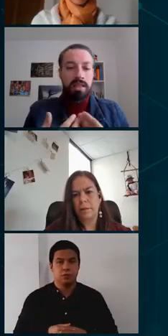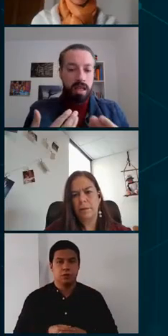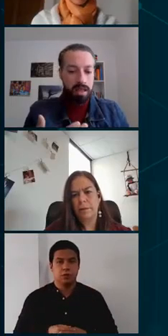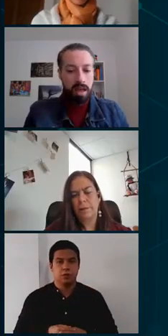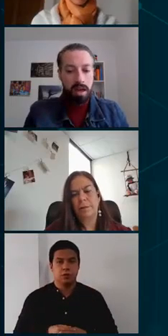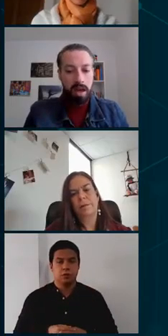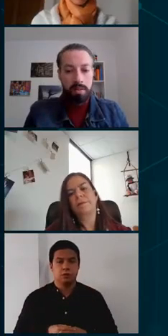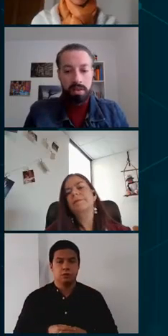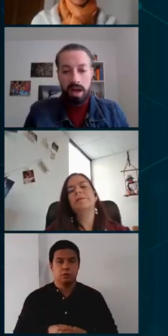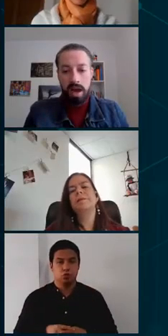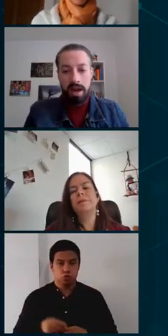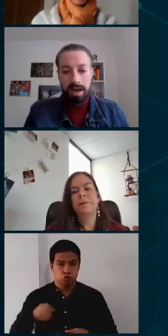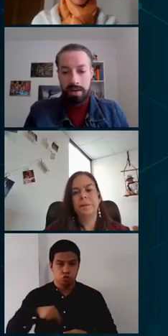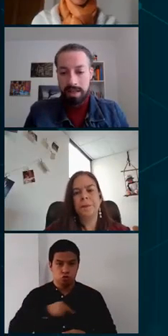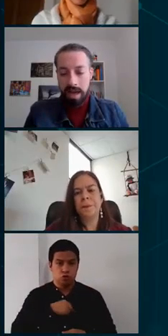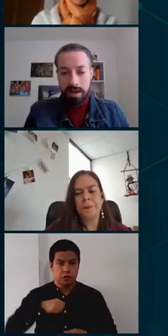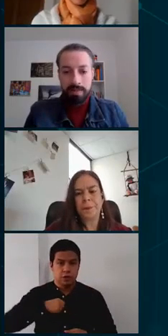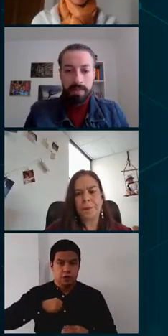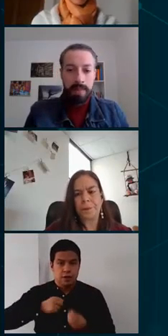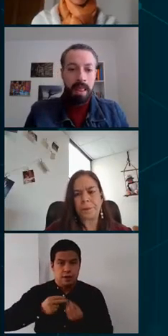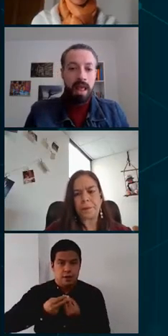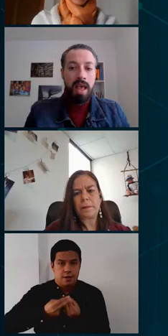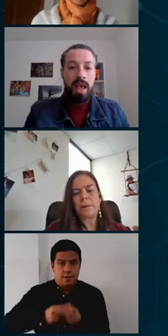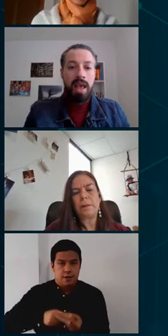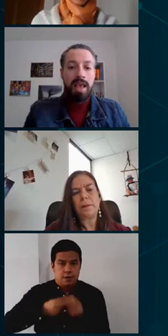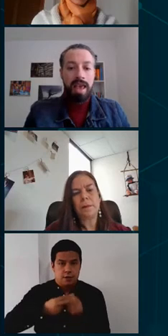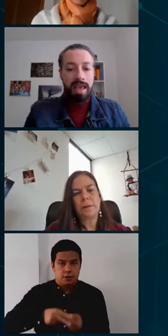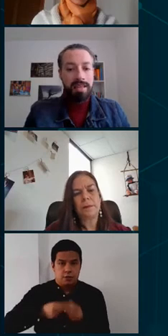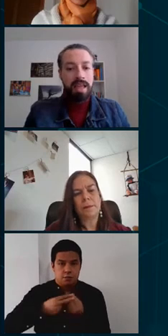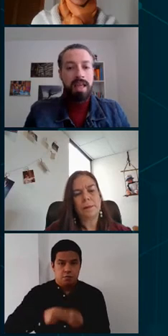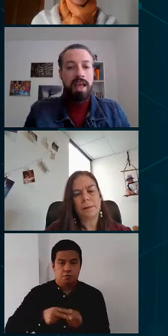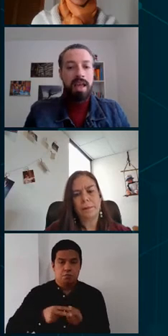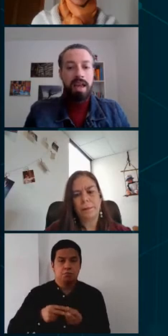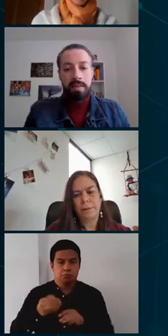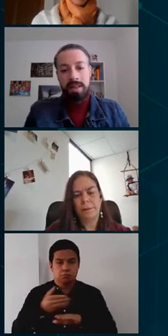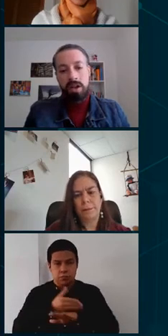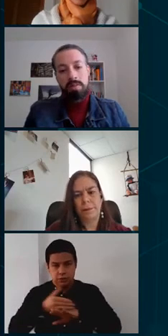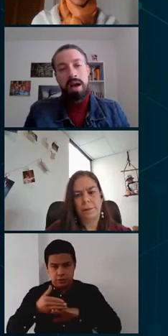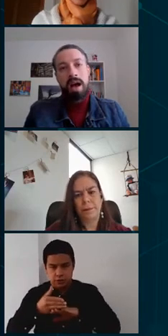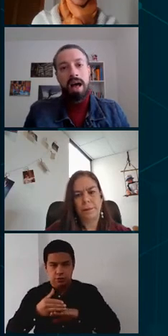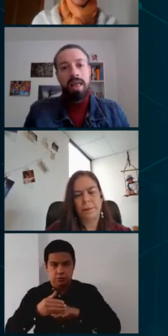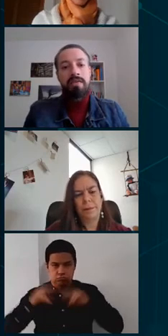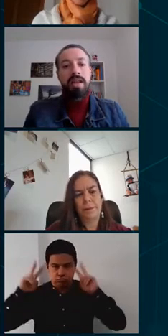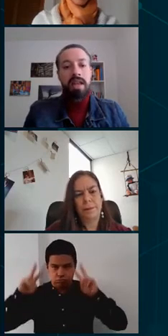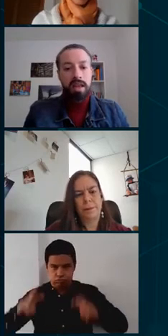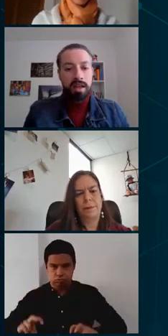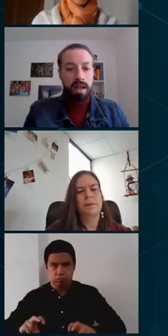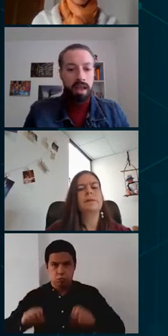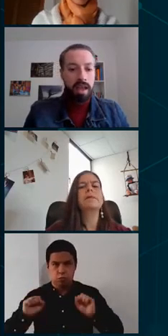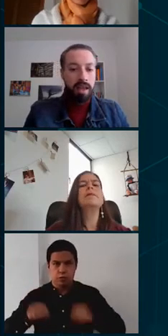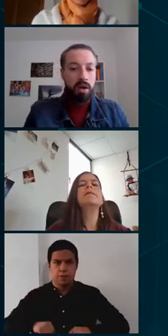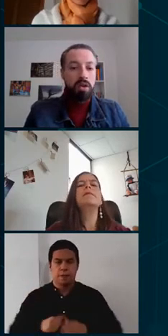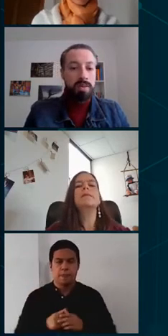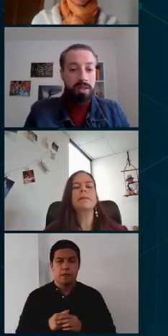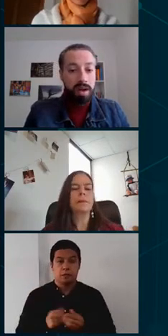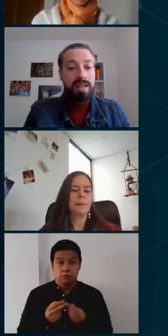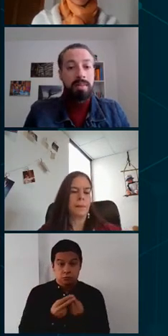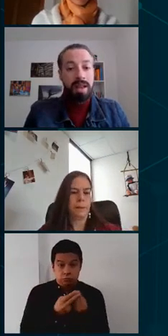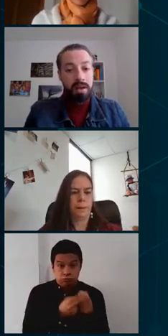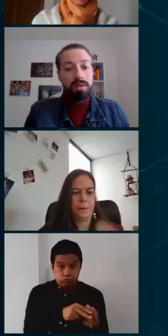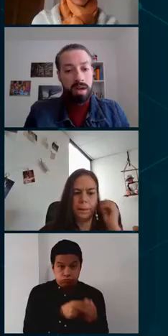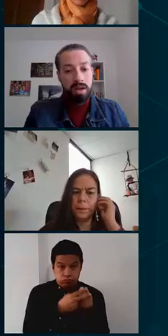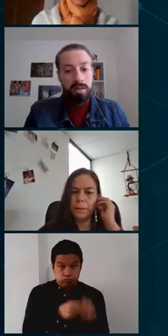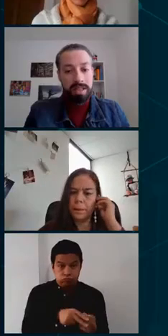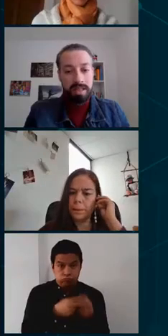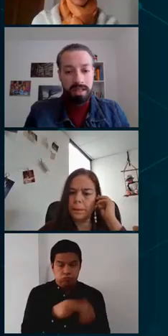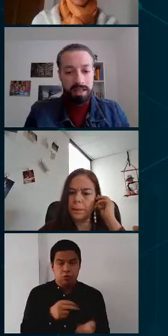y enseguida la vamos a revisar, que esta herramienta nos va a definir o nos va a ayudar